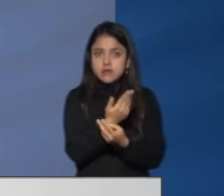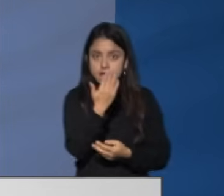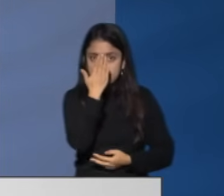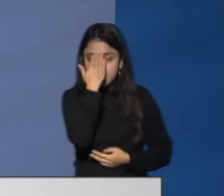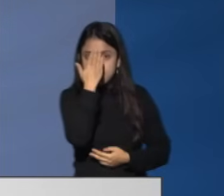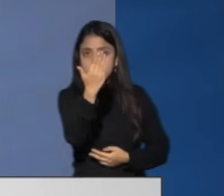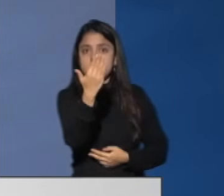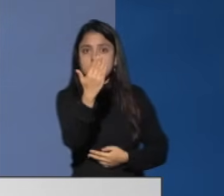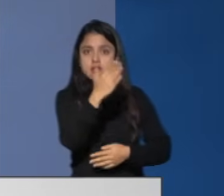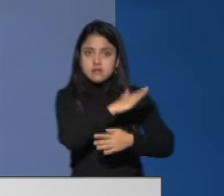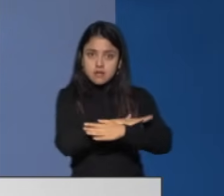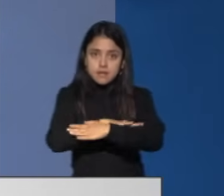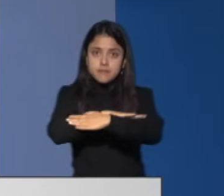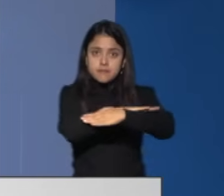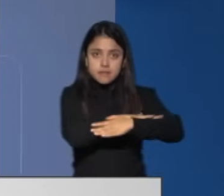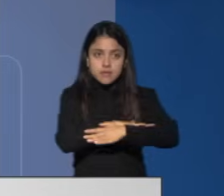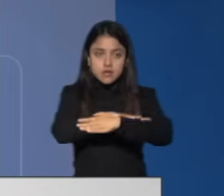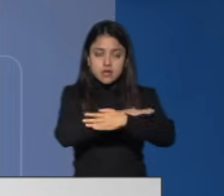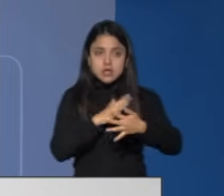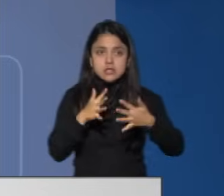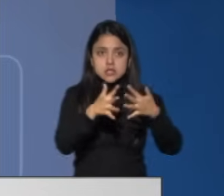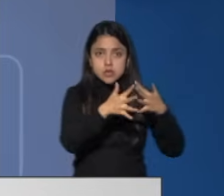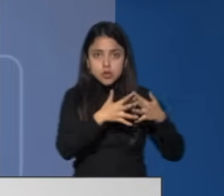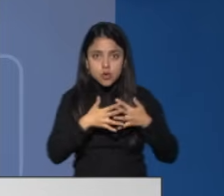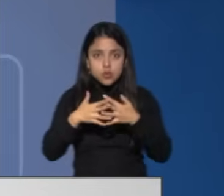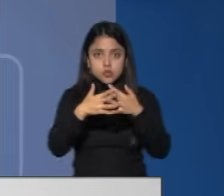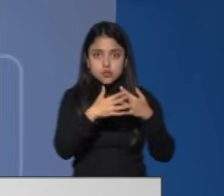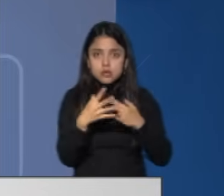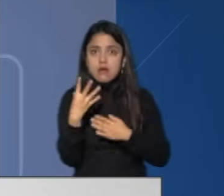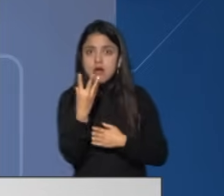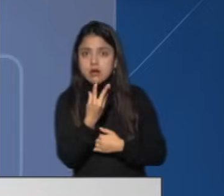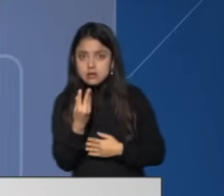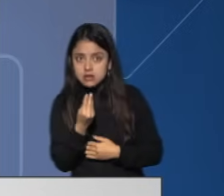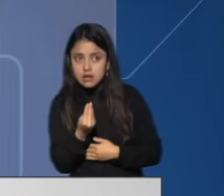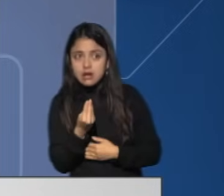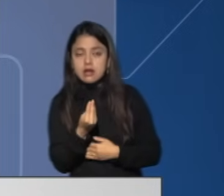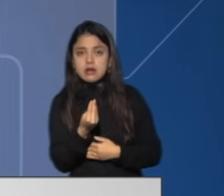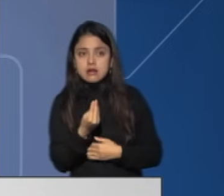de Estados Unidos e Israel en varios países del Oriente.